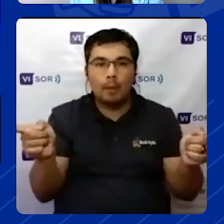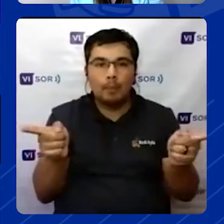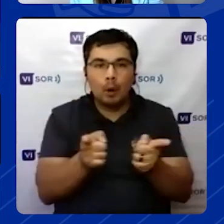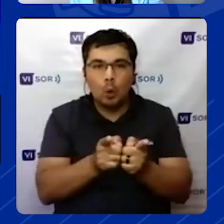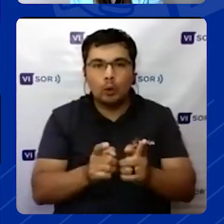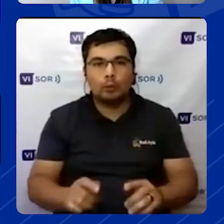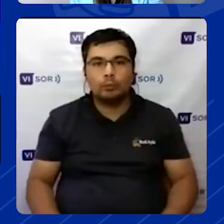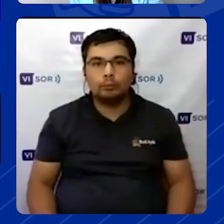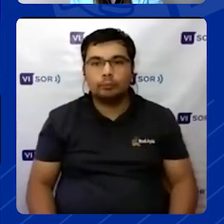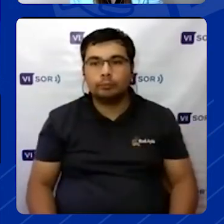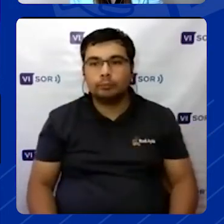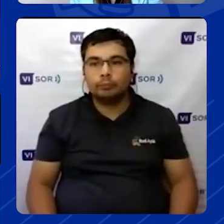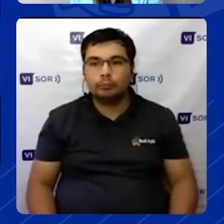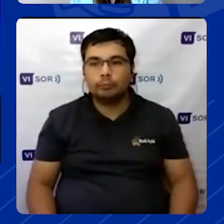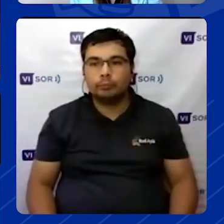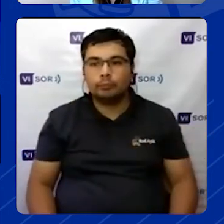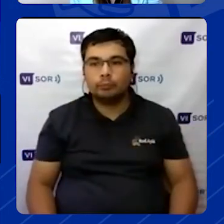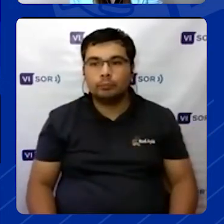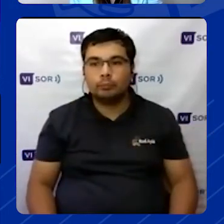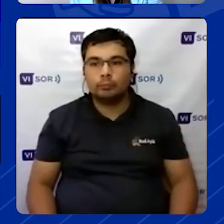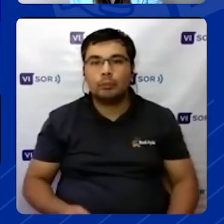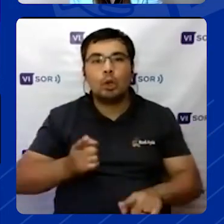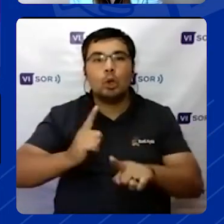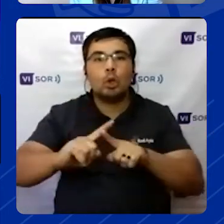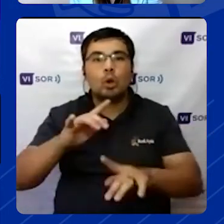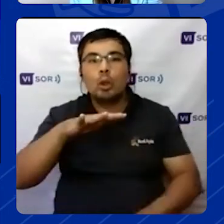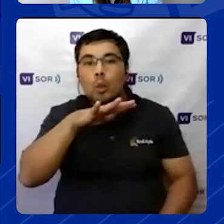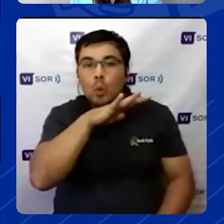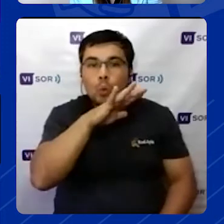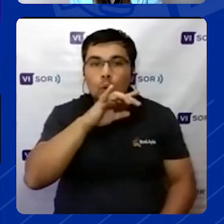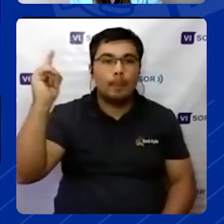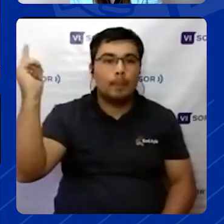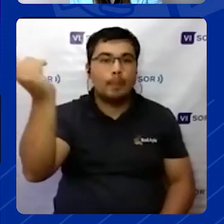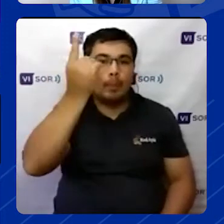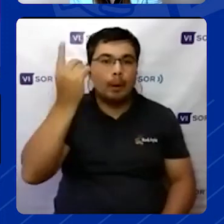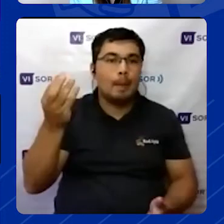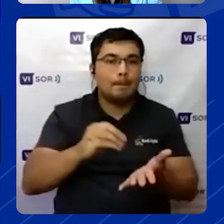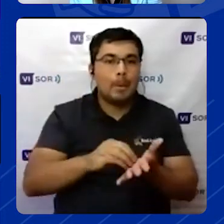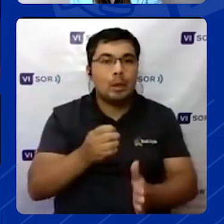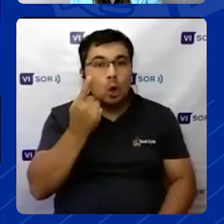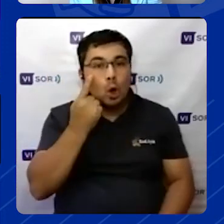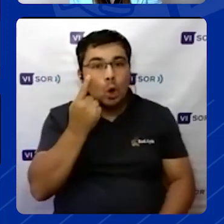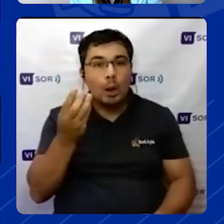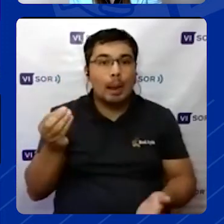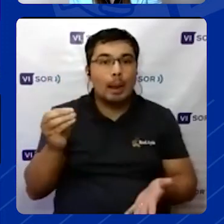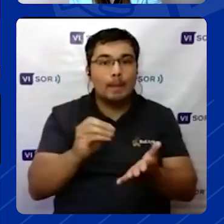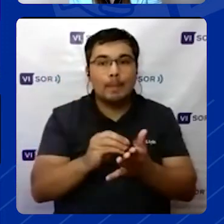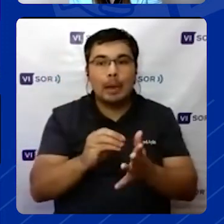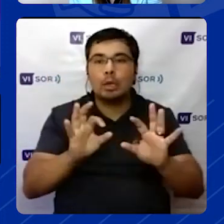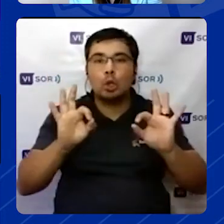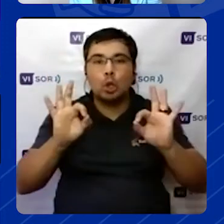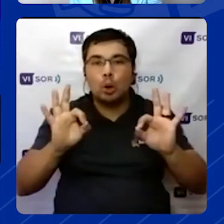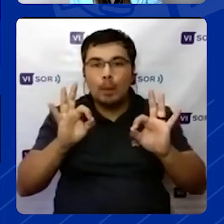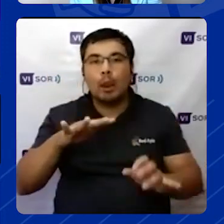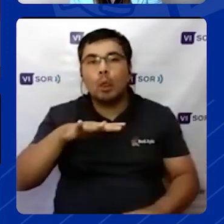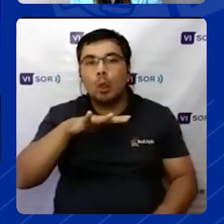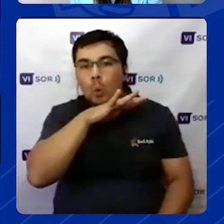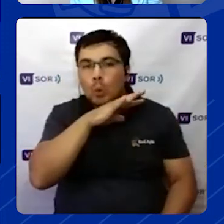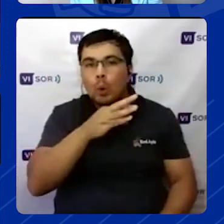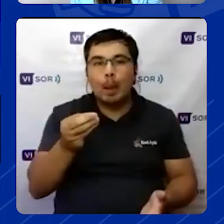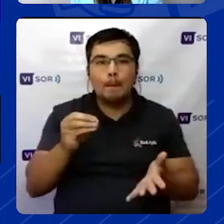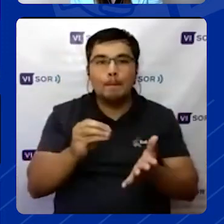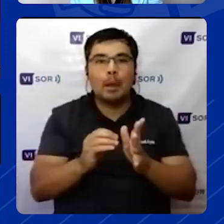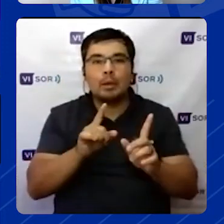más de uso general, más conocidas, más habituales de uso, más sencillas, ¿no? en su